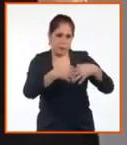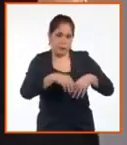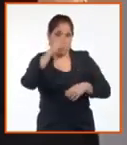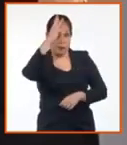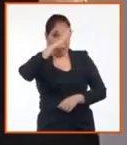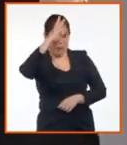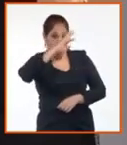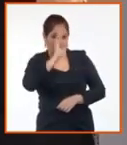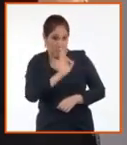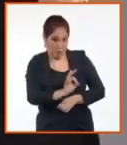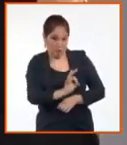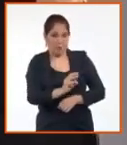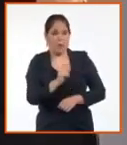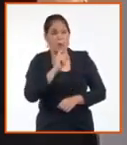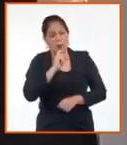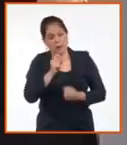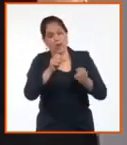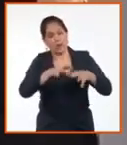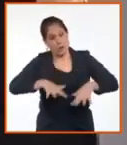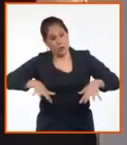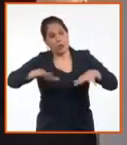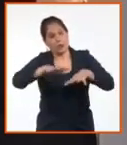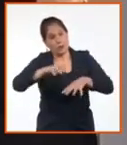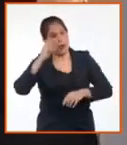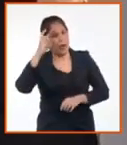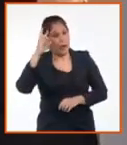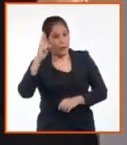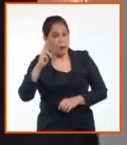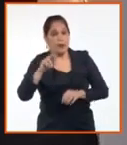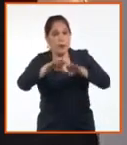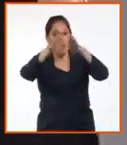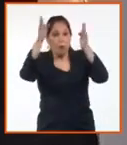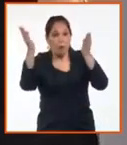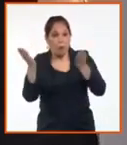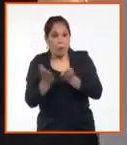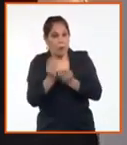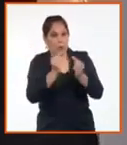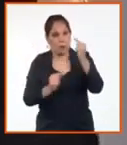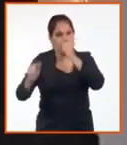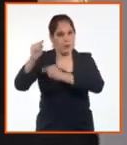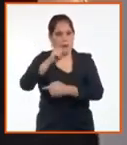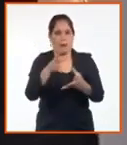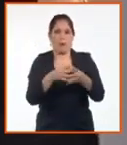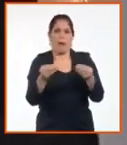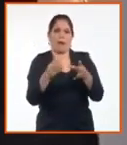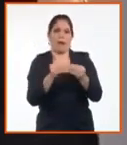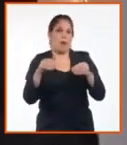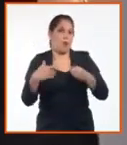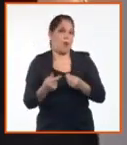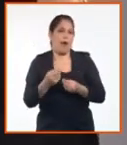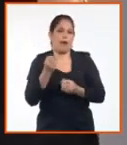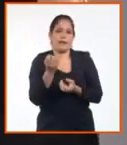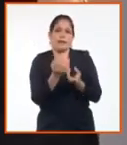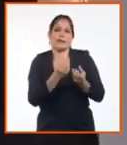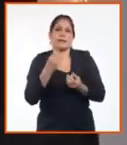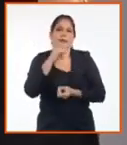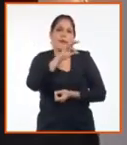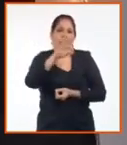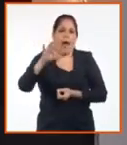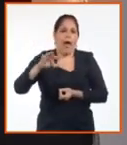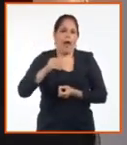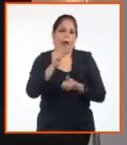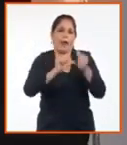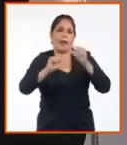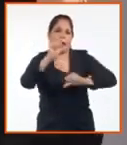con la difícil cita se le dice la difícil acción obedece a la carencia mundial de la principal materia prima que son las sales químicas las llamadas a pis